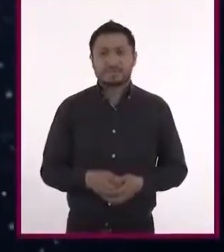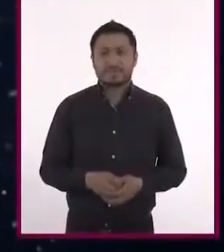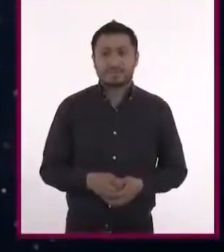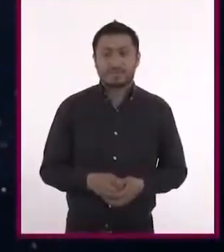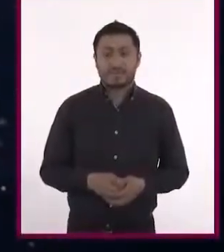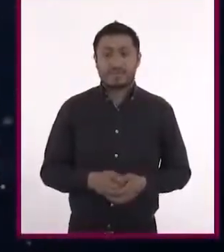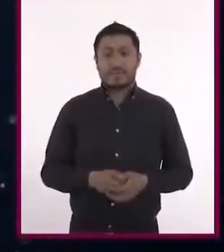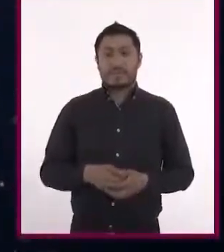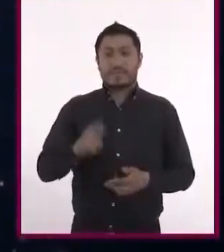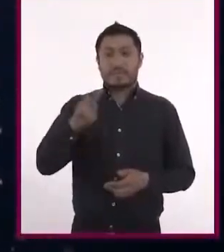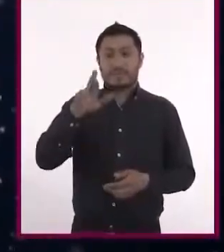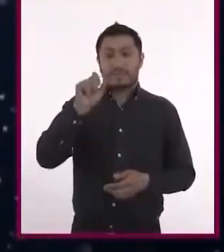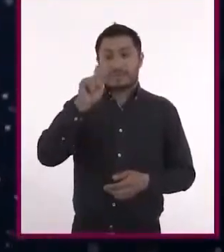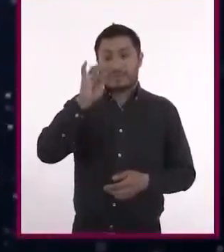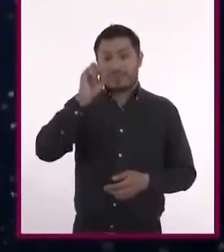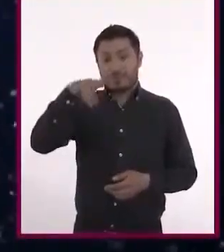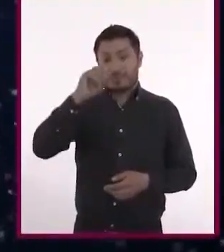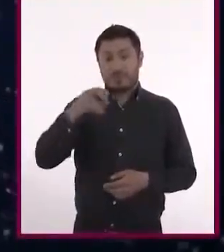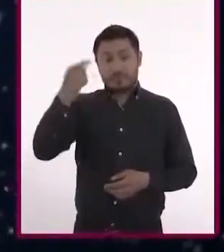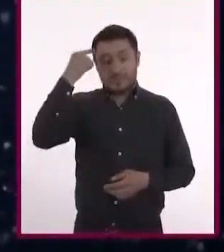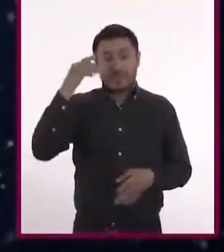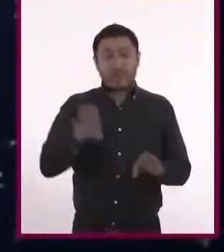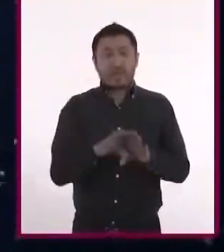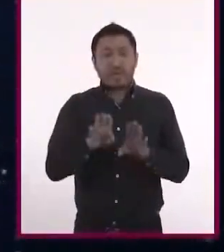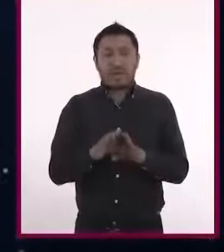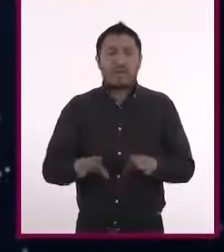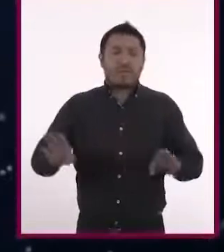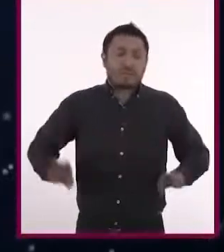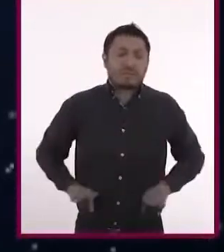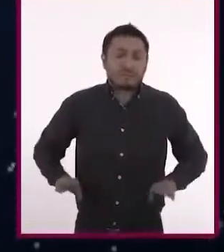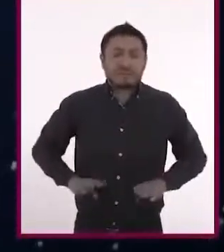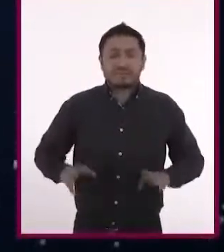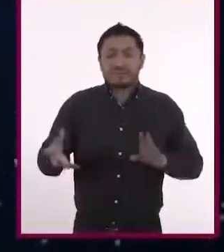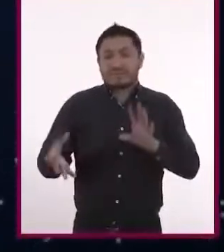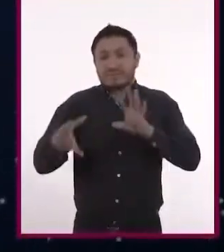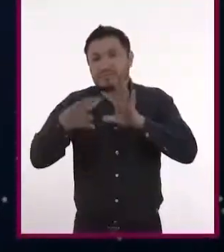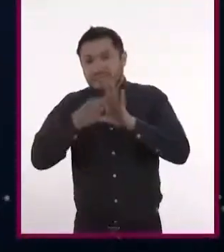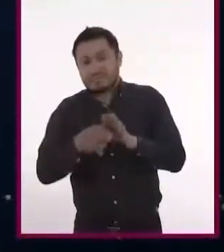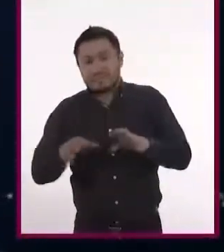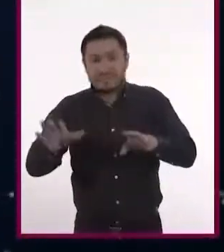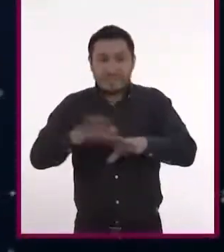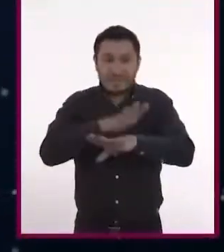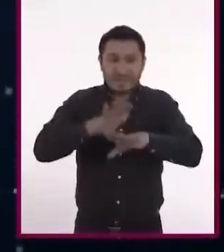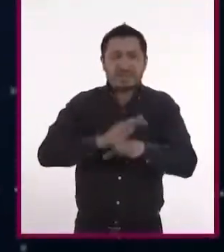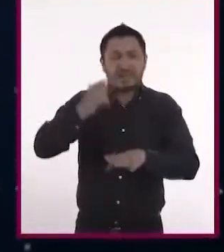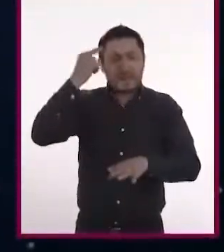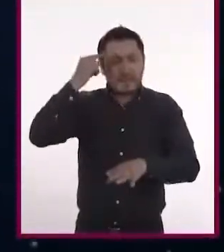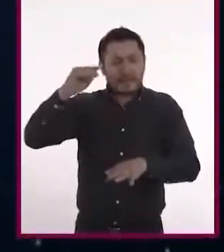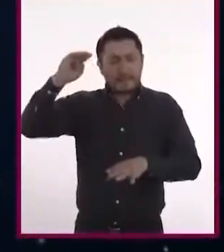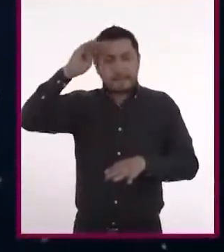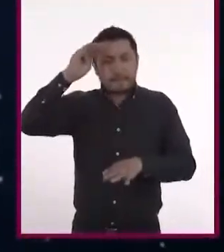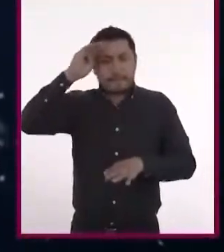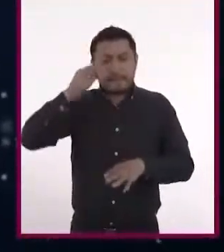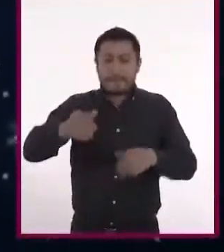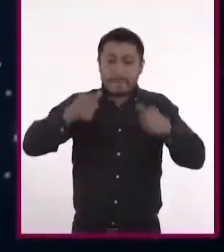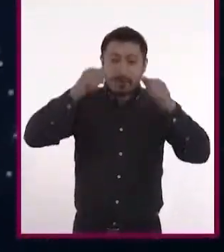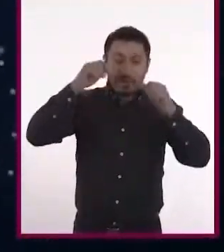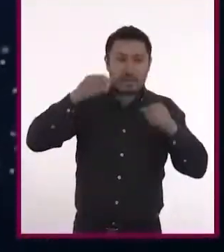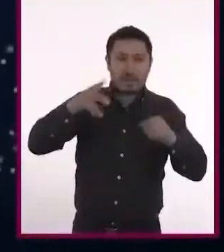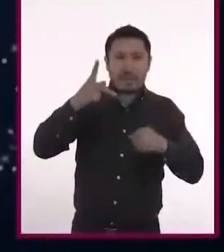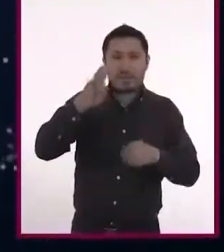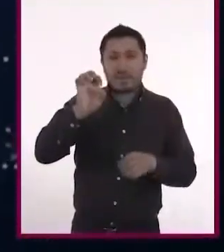Un trastorno mental es una afección que se caracteriza por una combinación de alteraciones del pensamiento, la percepción,